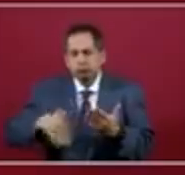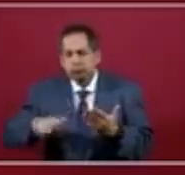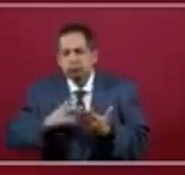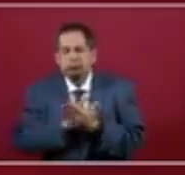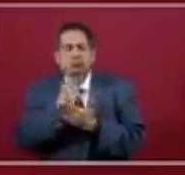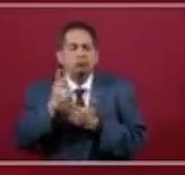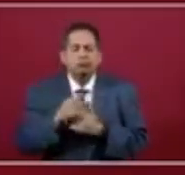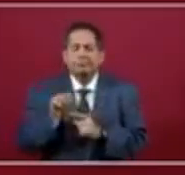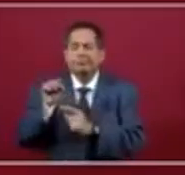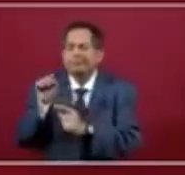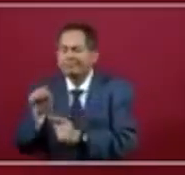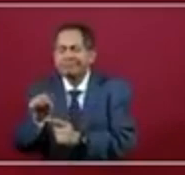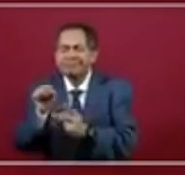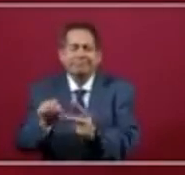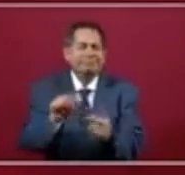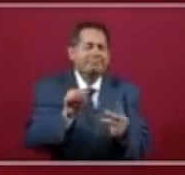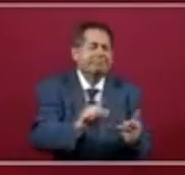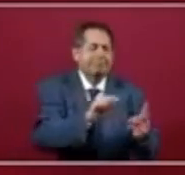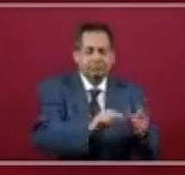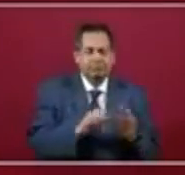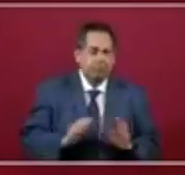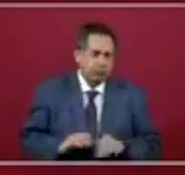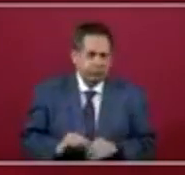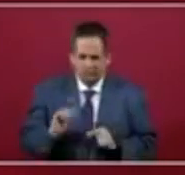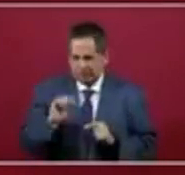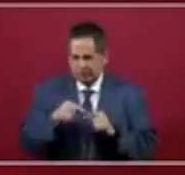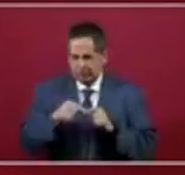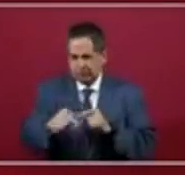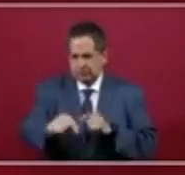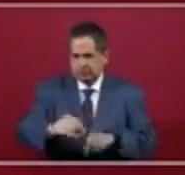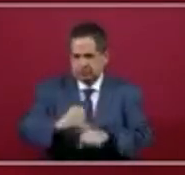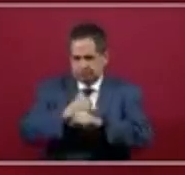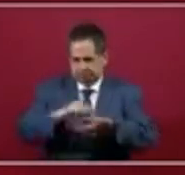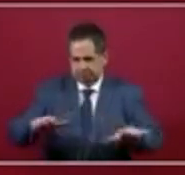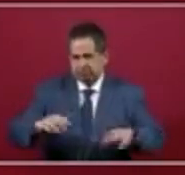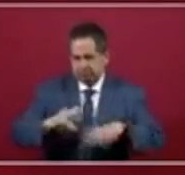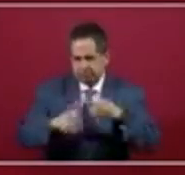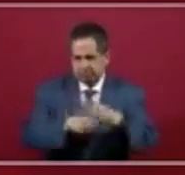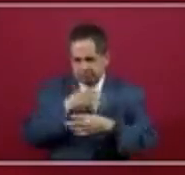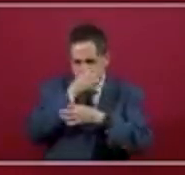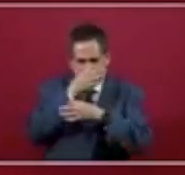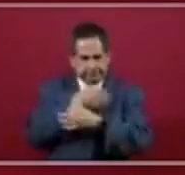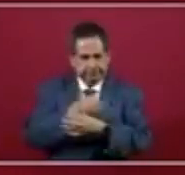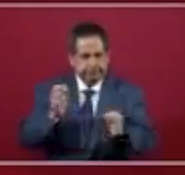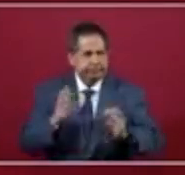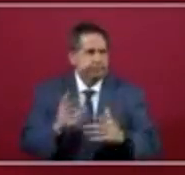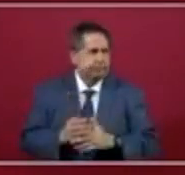proyectos específicos. Muy pronto se les va a dar a conocer